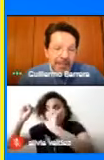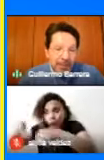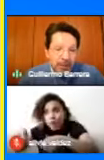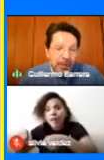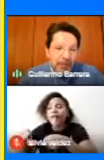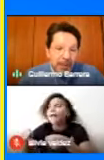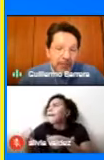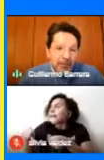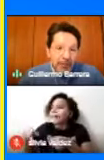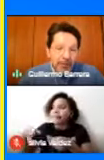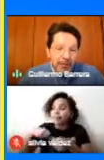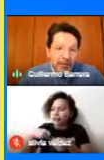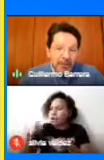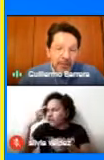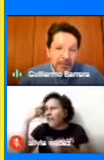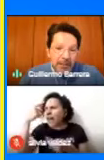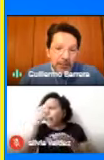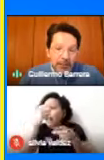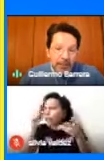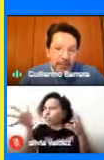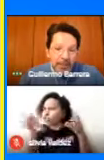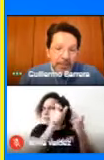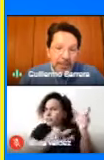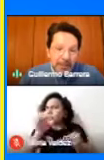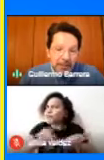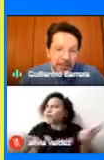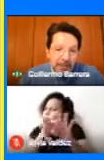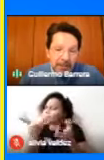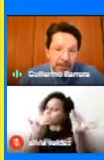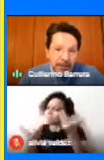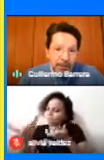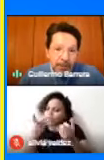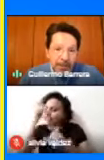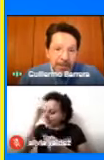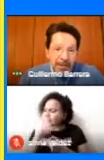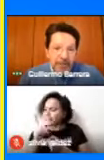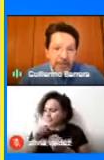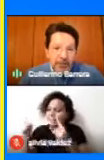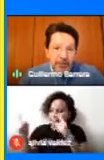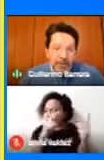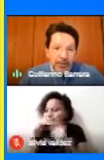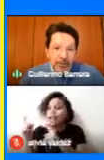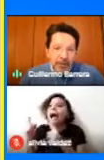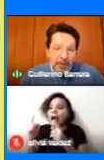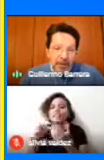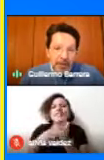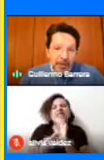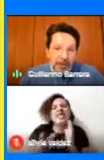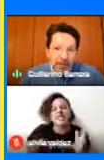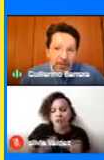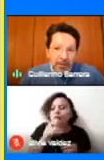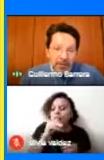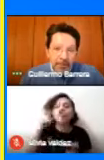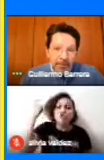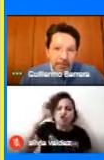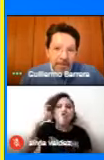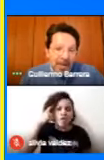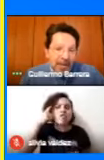de tener en cuenta a todos los actores del territorio en las decisiones que tome, estamos hablando de gobierno